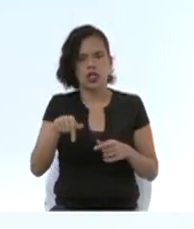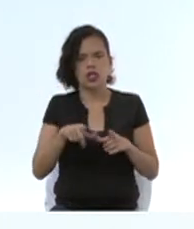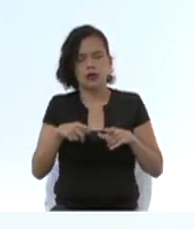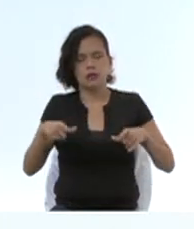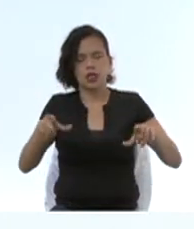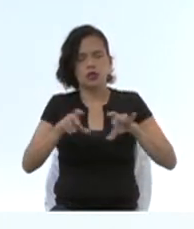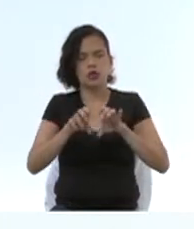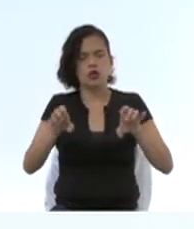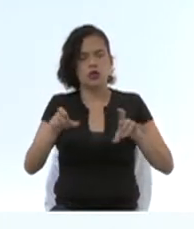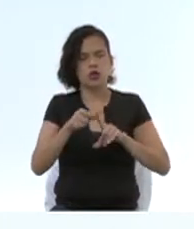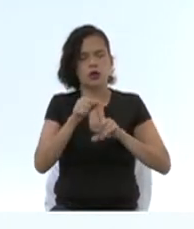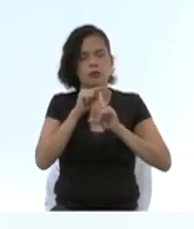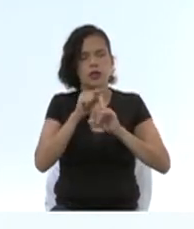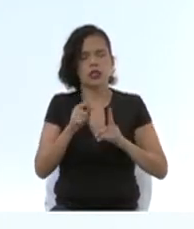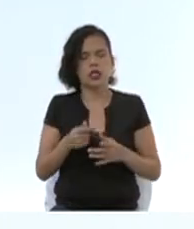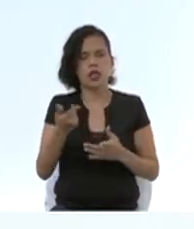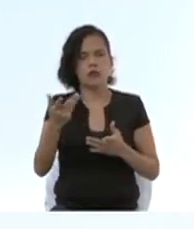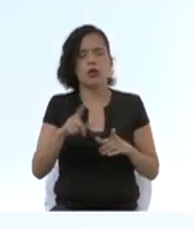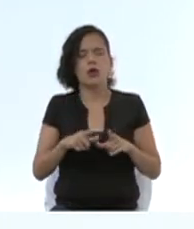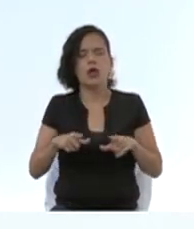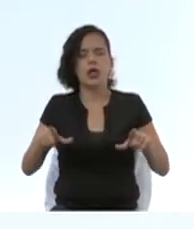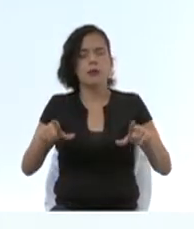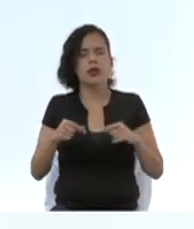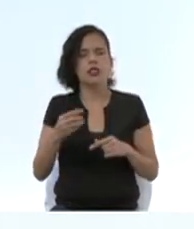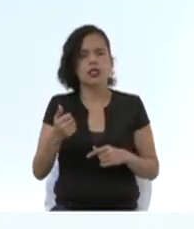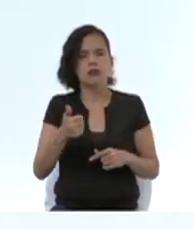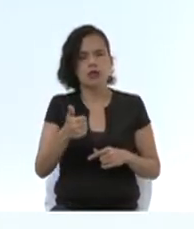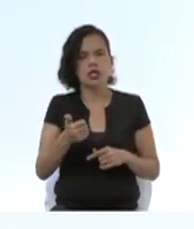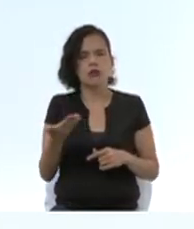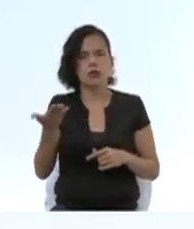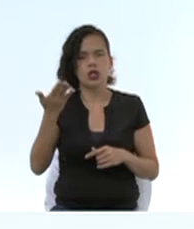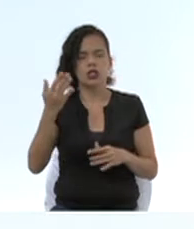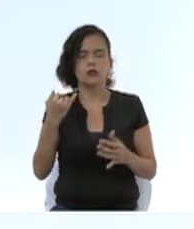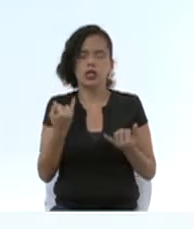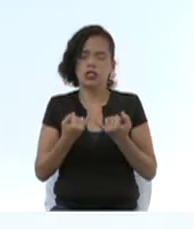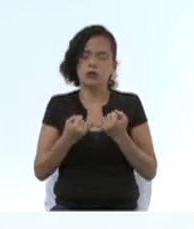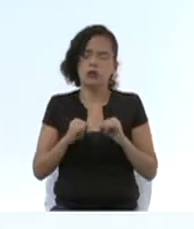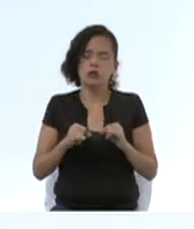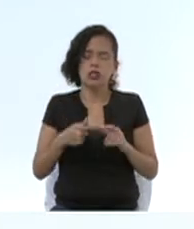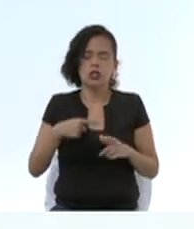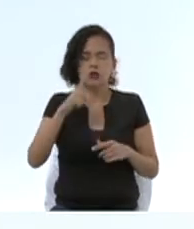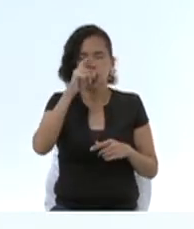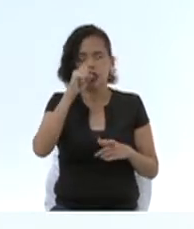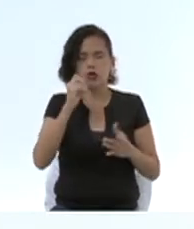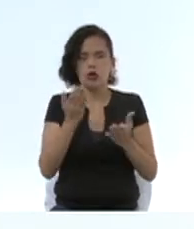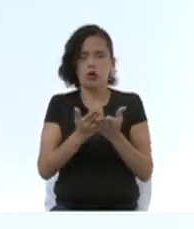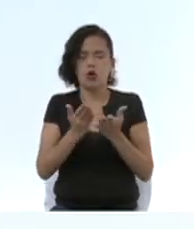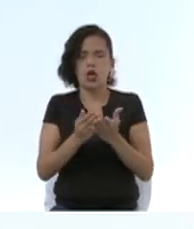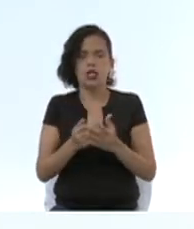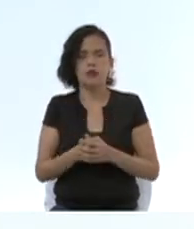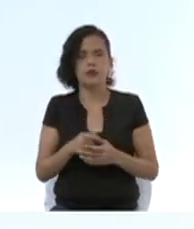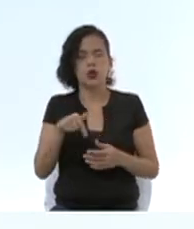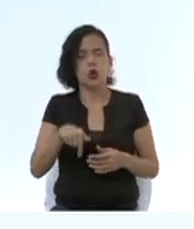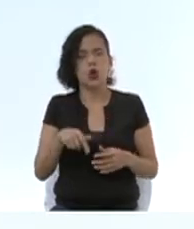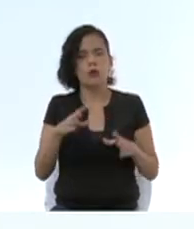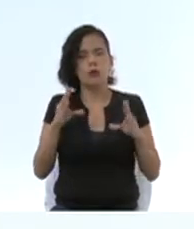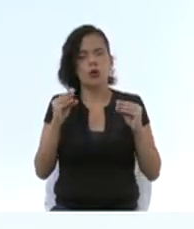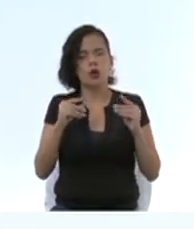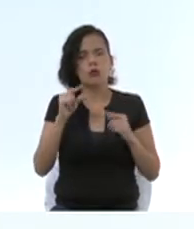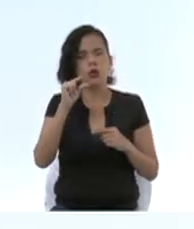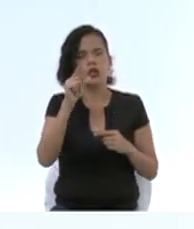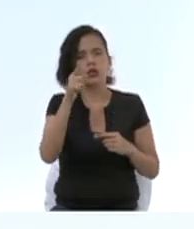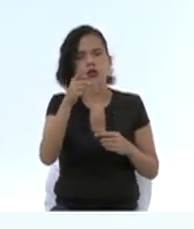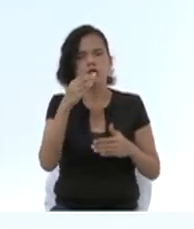educación especial. Además, en un segmento bien significativo, porque estamos ya cerrando el año escolar. Y bueno, hoy vamos a hablar un poquito sobre